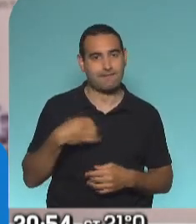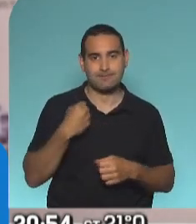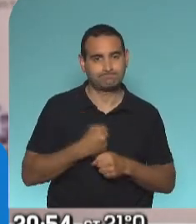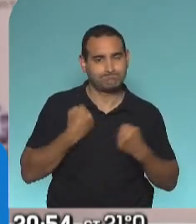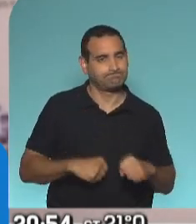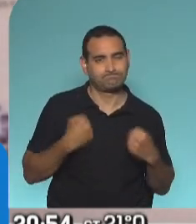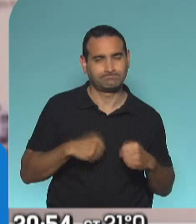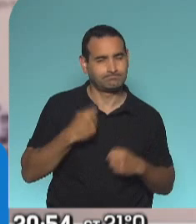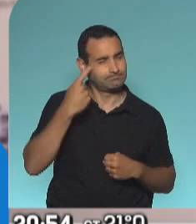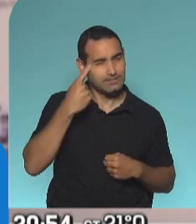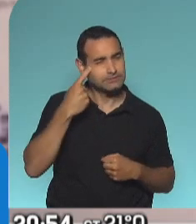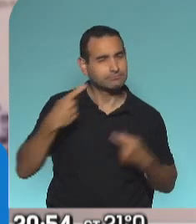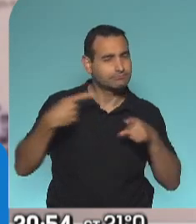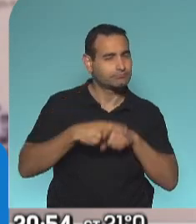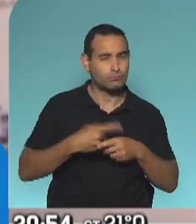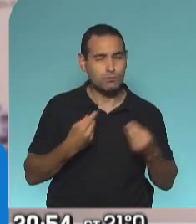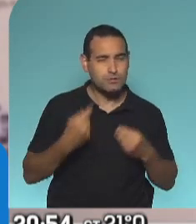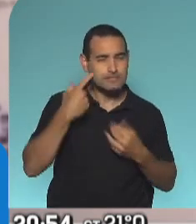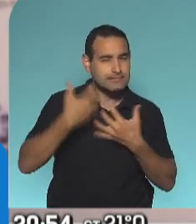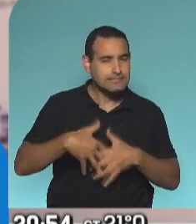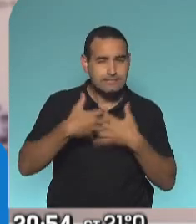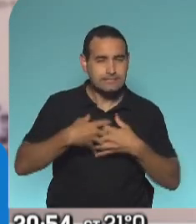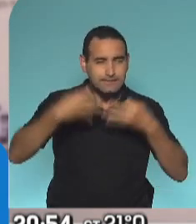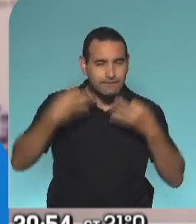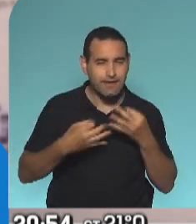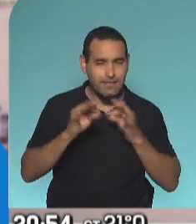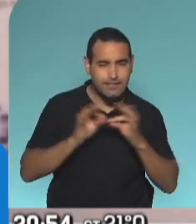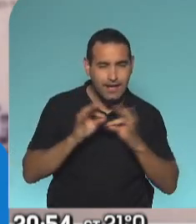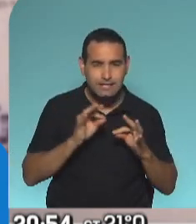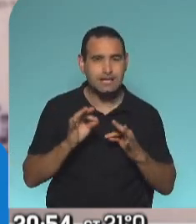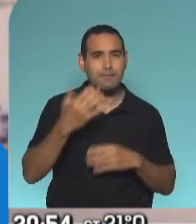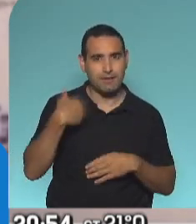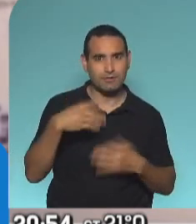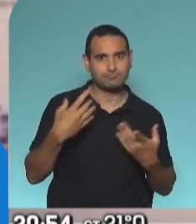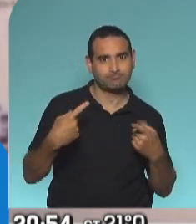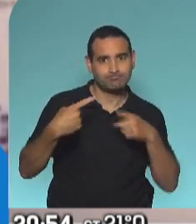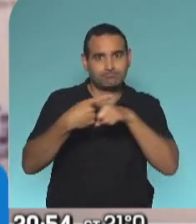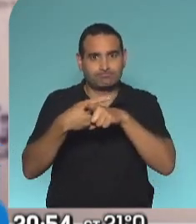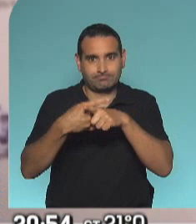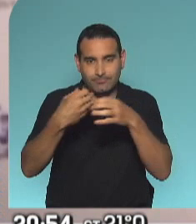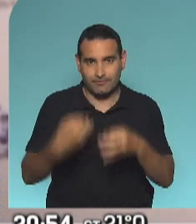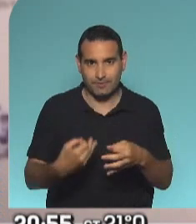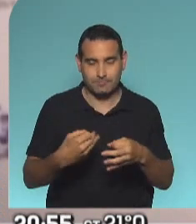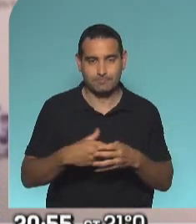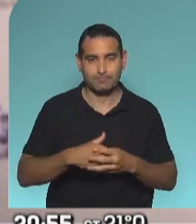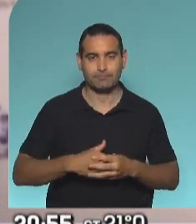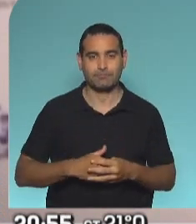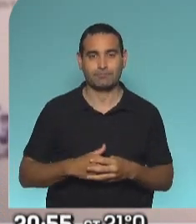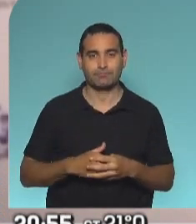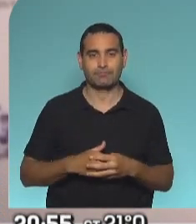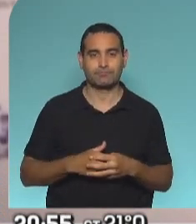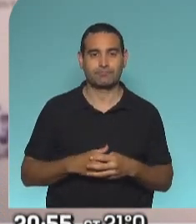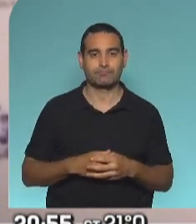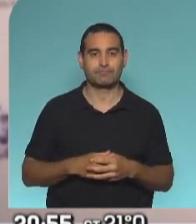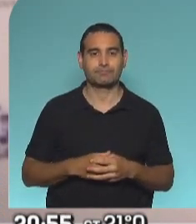y pensar los partidos con mucho detalle para tener oportunidades en el grupo y cerrar